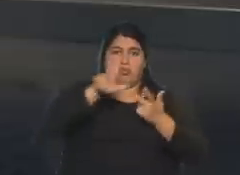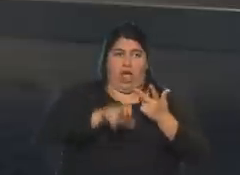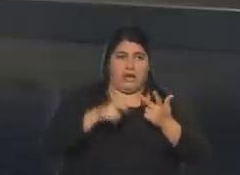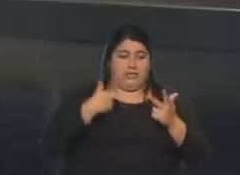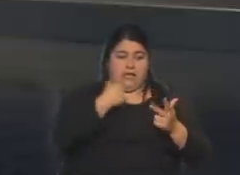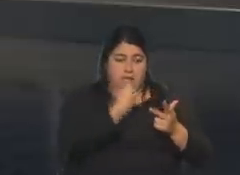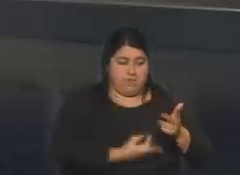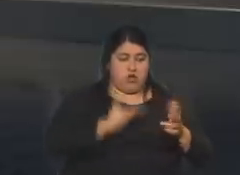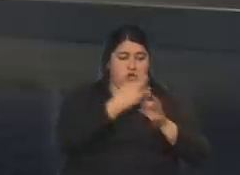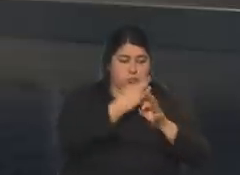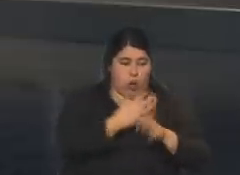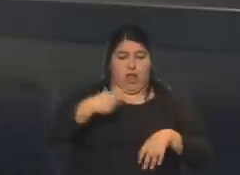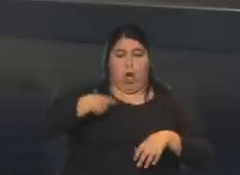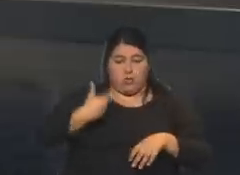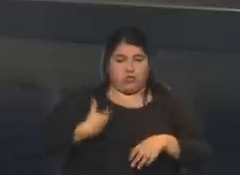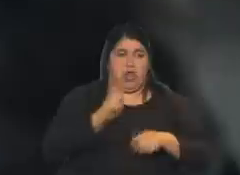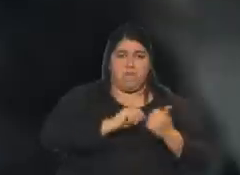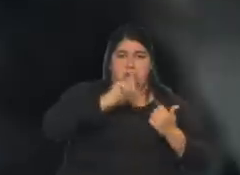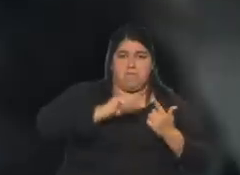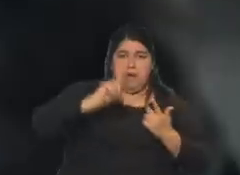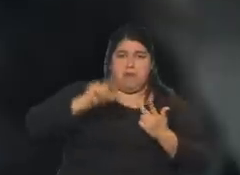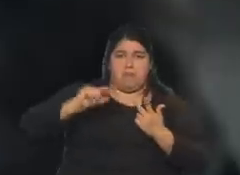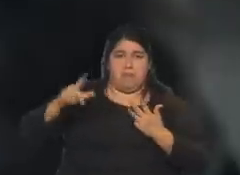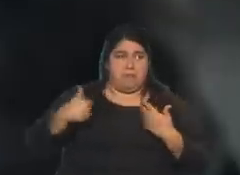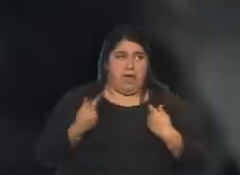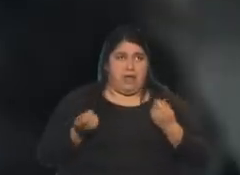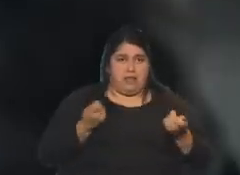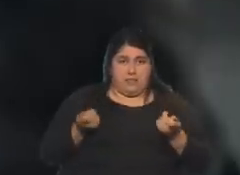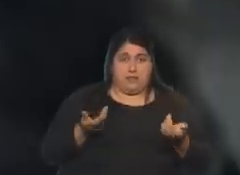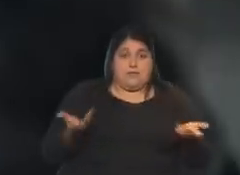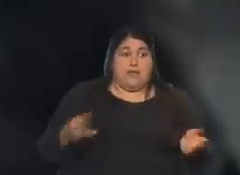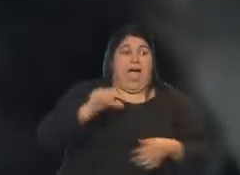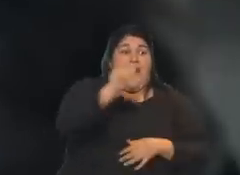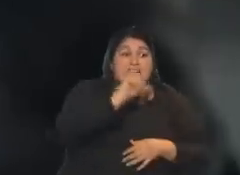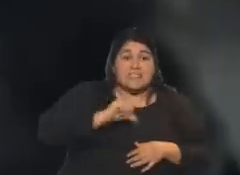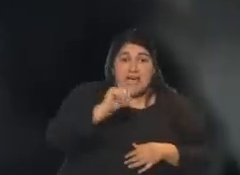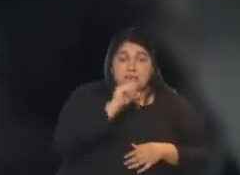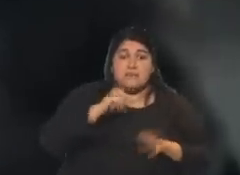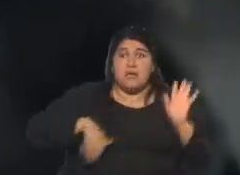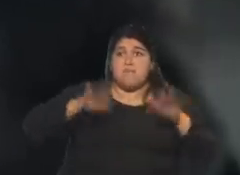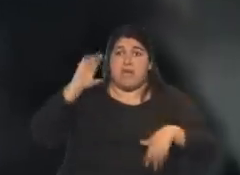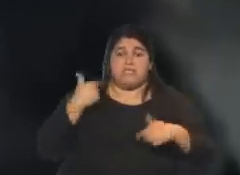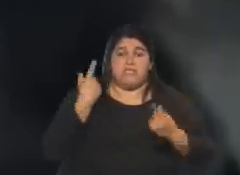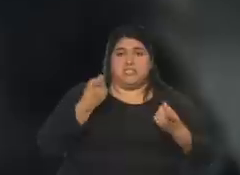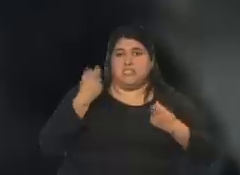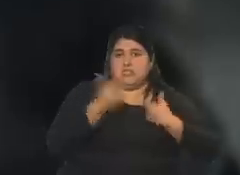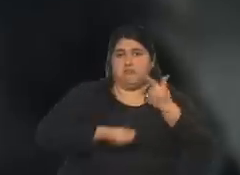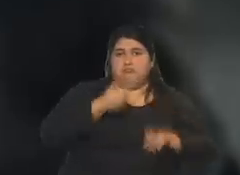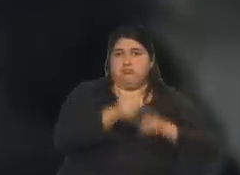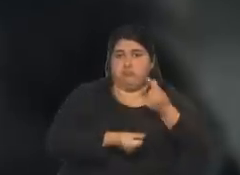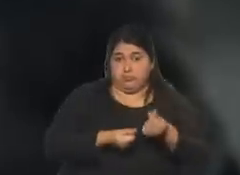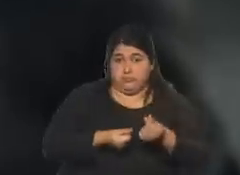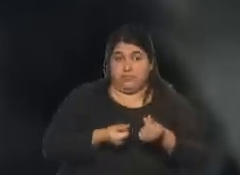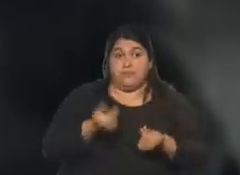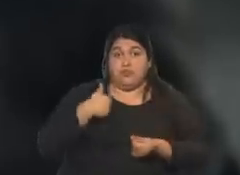hijos, la obra social, etcétera, etcétera. Y bueno, el aceite es un bien de consumo masivo. Entonces es mejor trasladarlo acá porque sé que